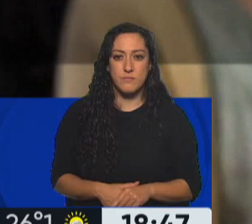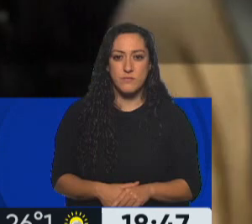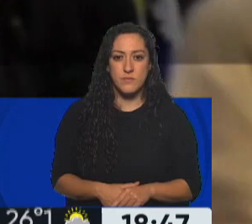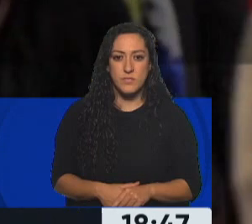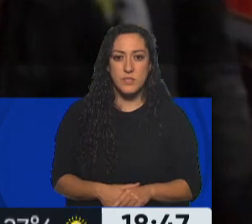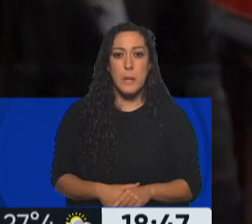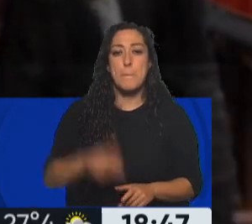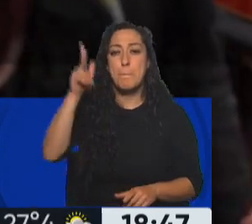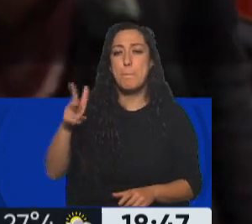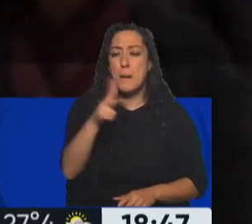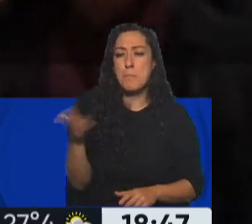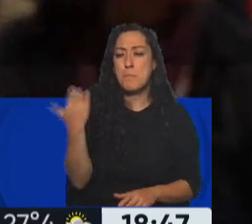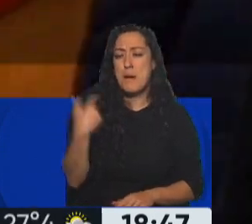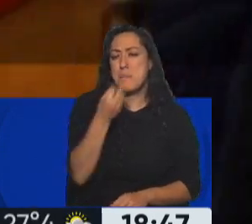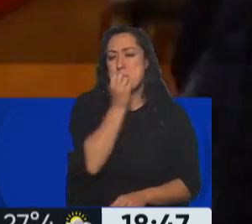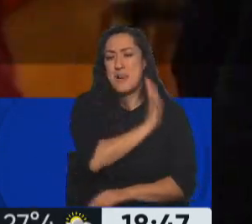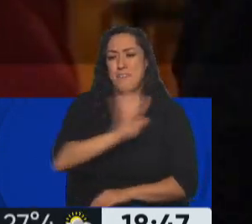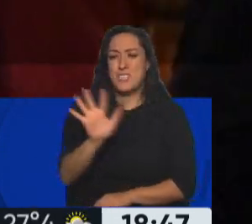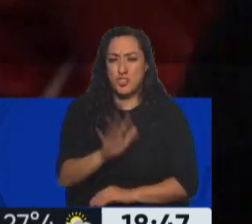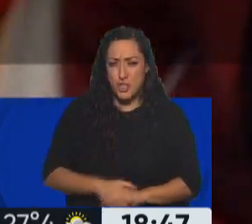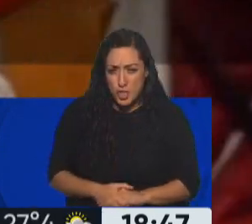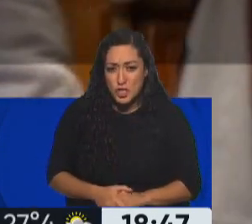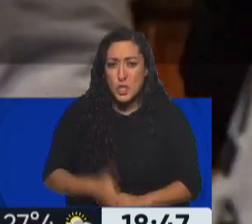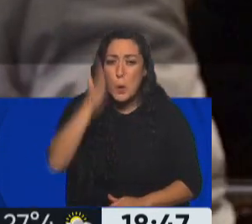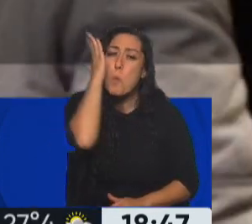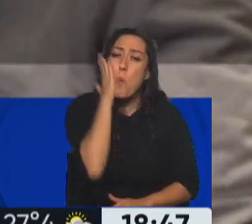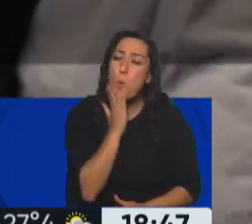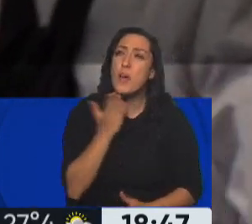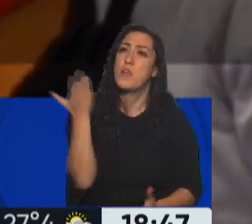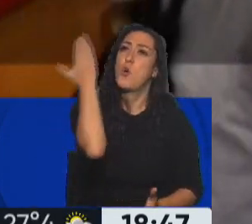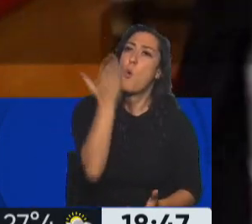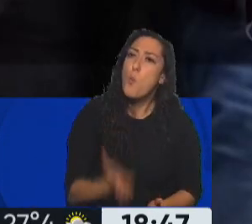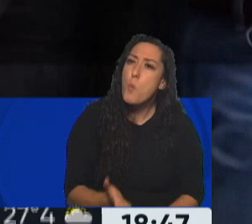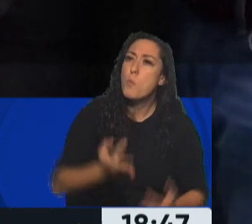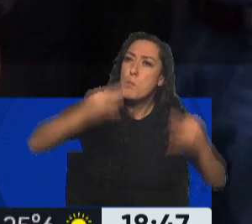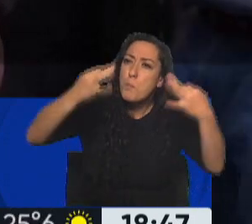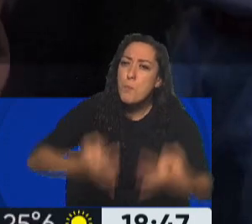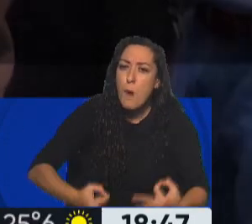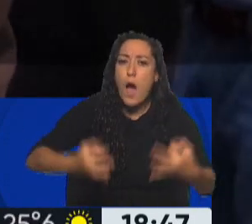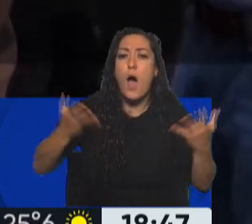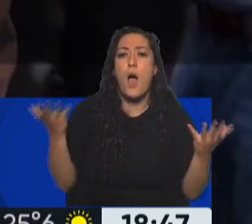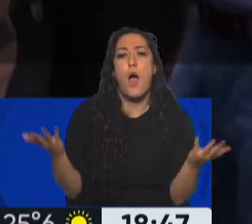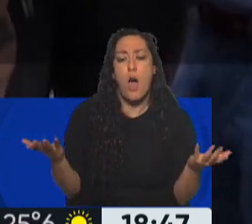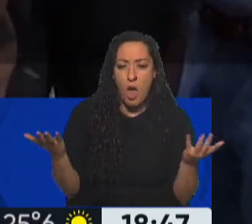È stato un papa meraviglioso, un papa